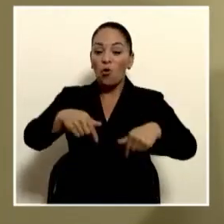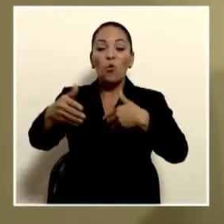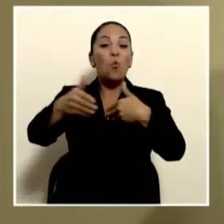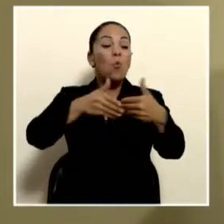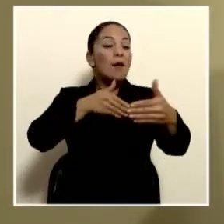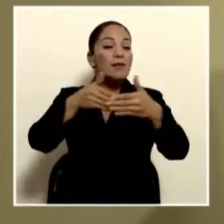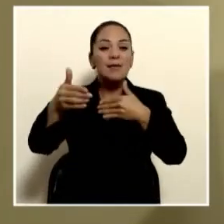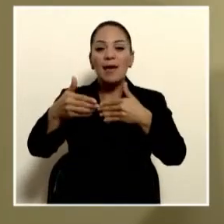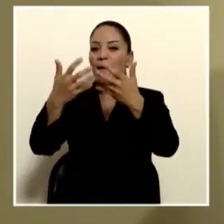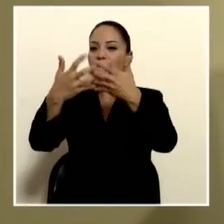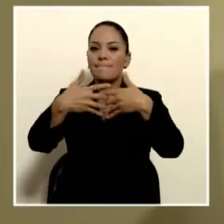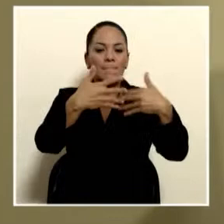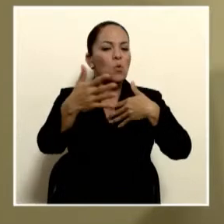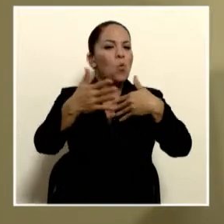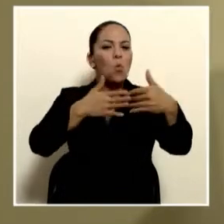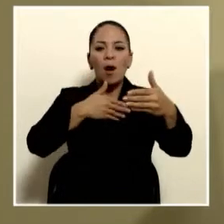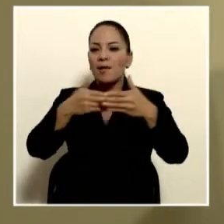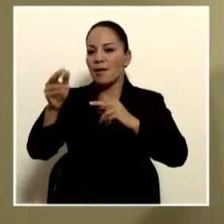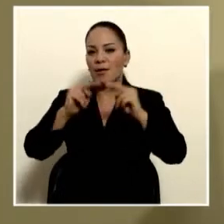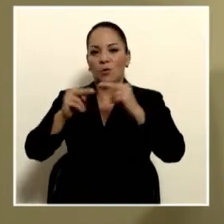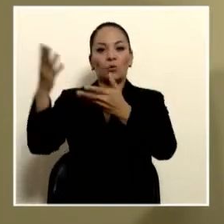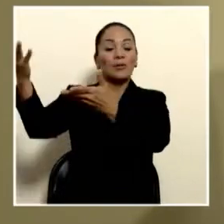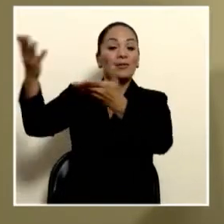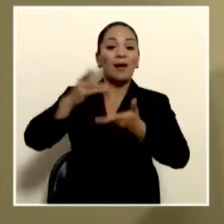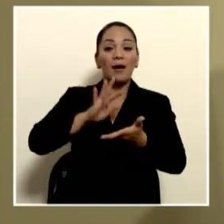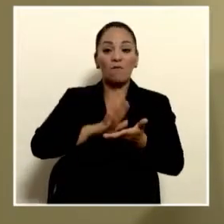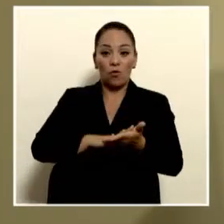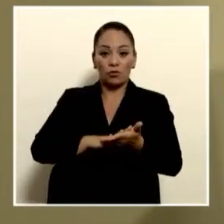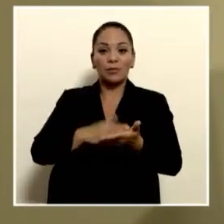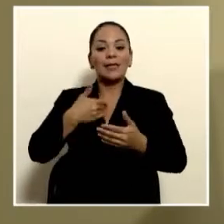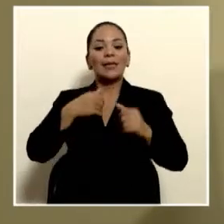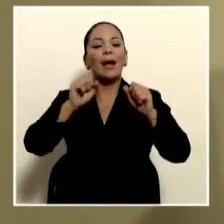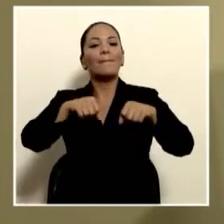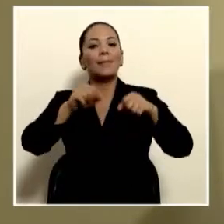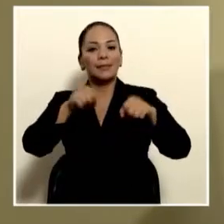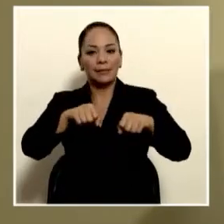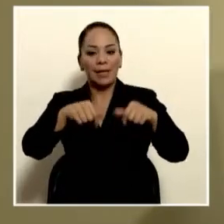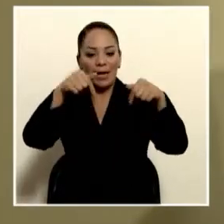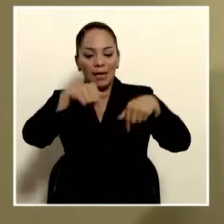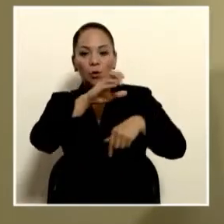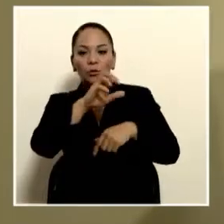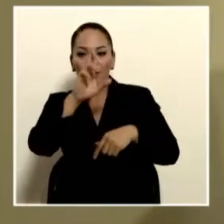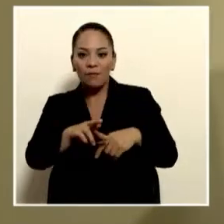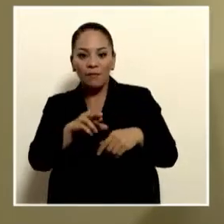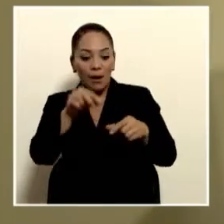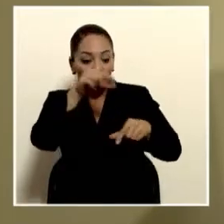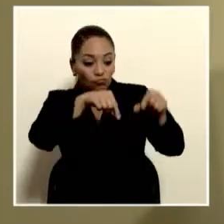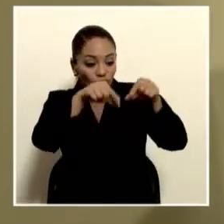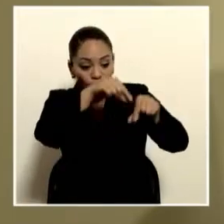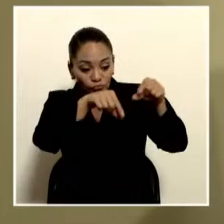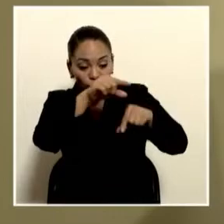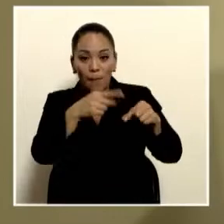arroz y tenga la capacidad de hacerlo en Costa Rica, la fortificación la va a hacer.